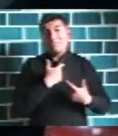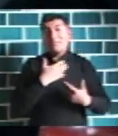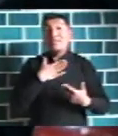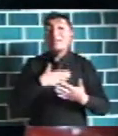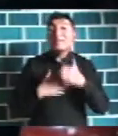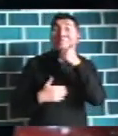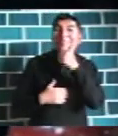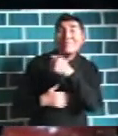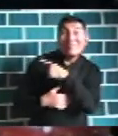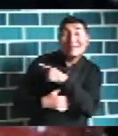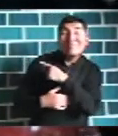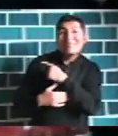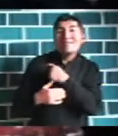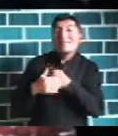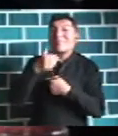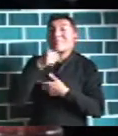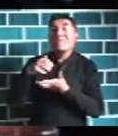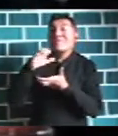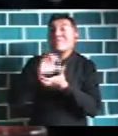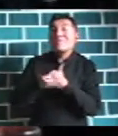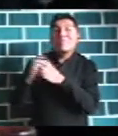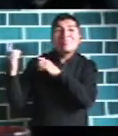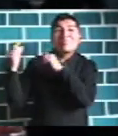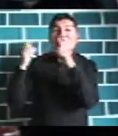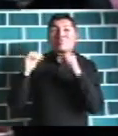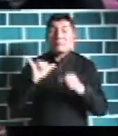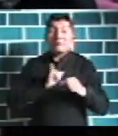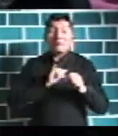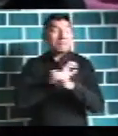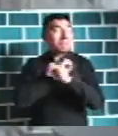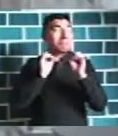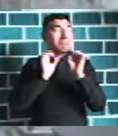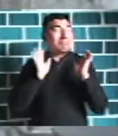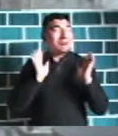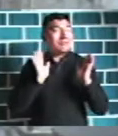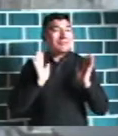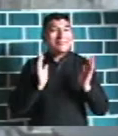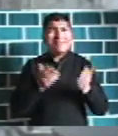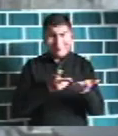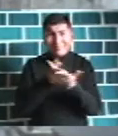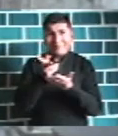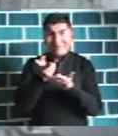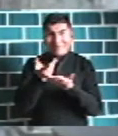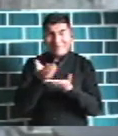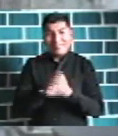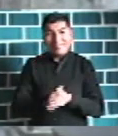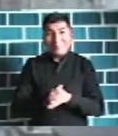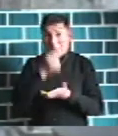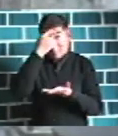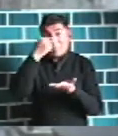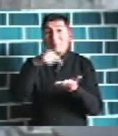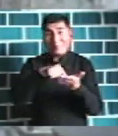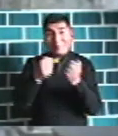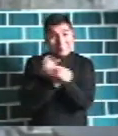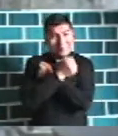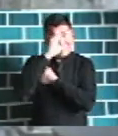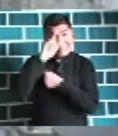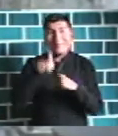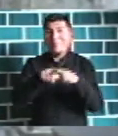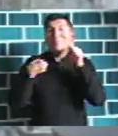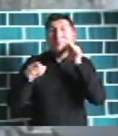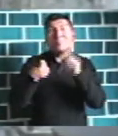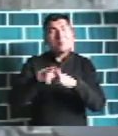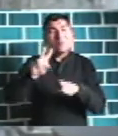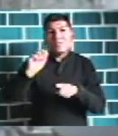mujer es la chismosa yo no no por eso queridos hermanos no